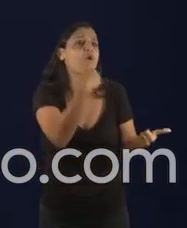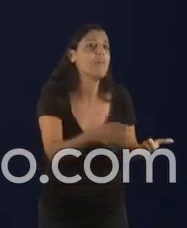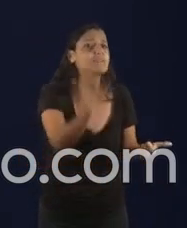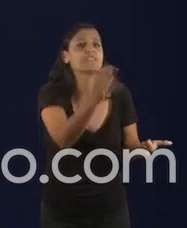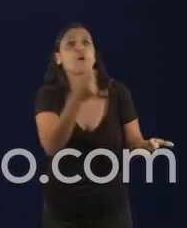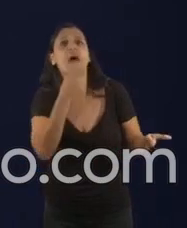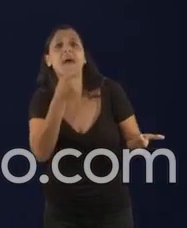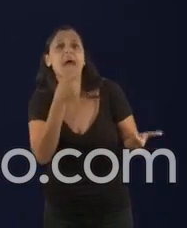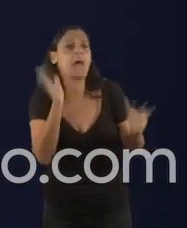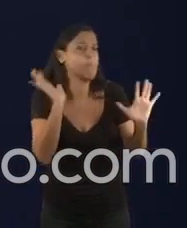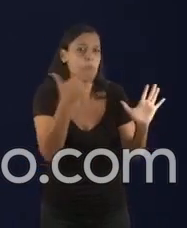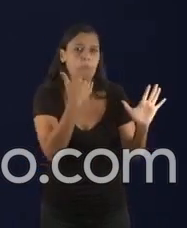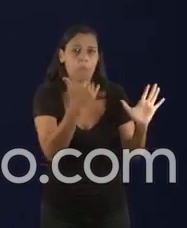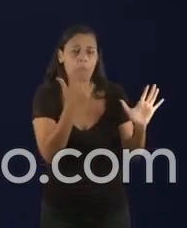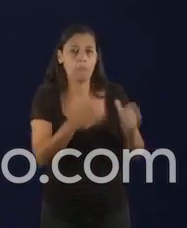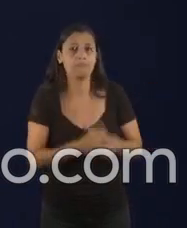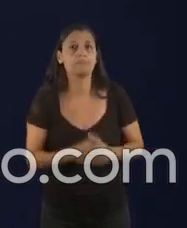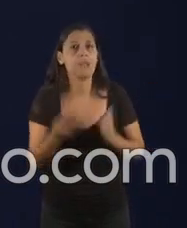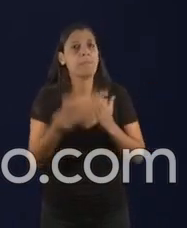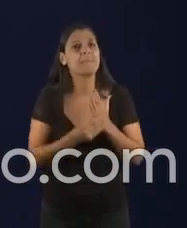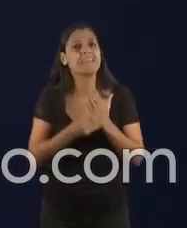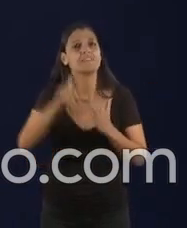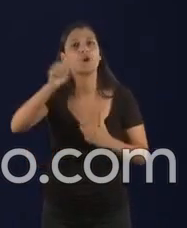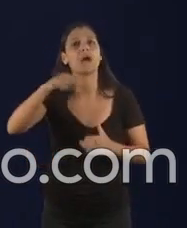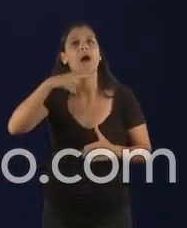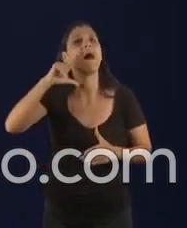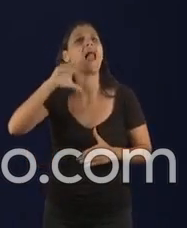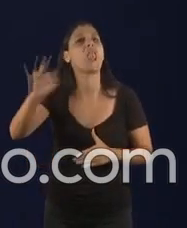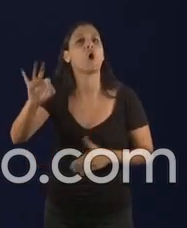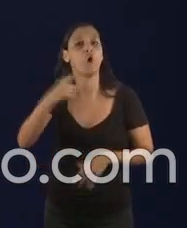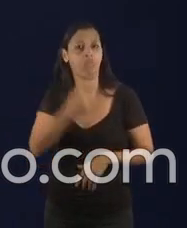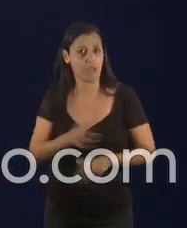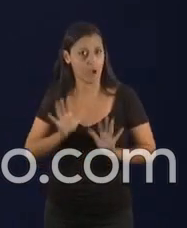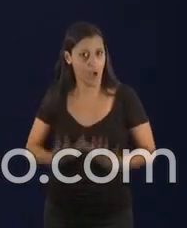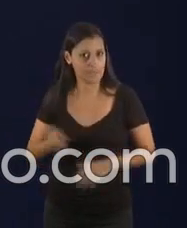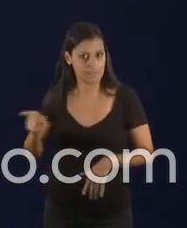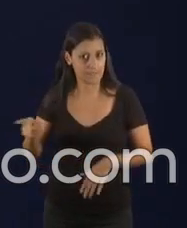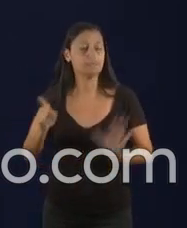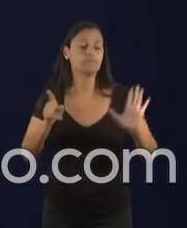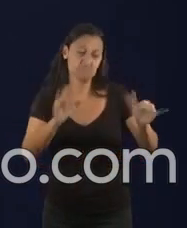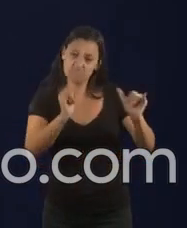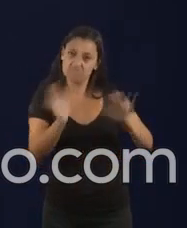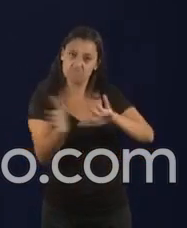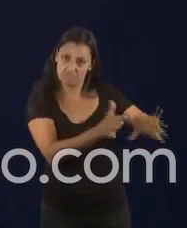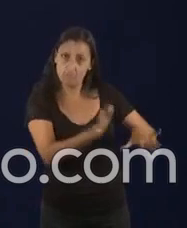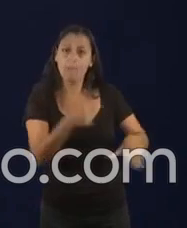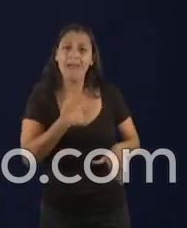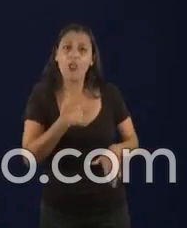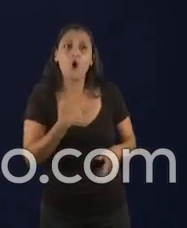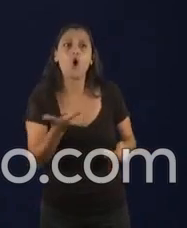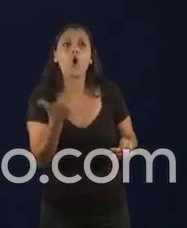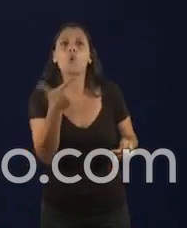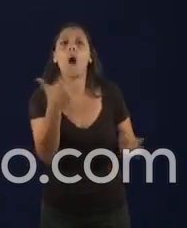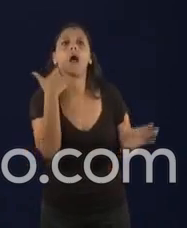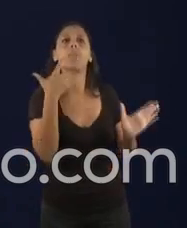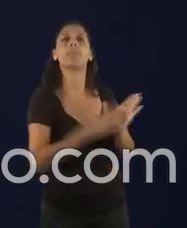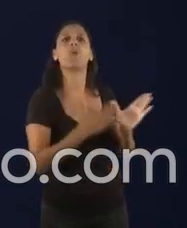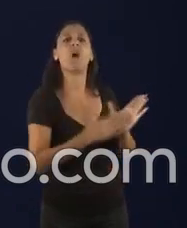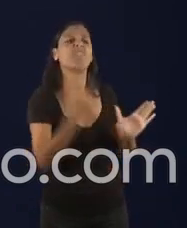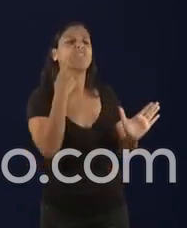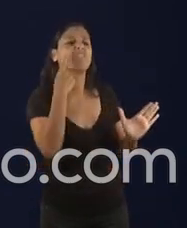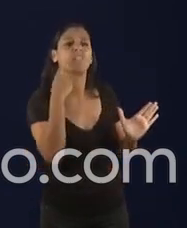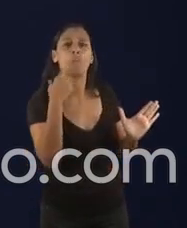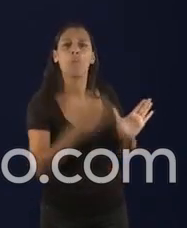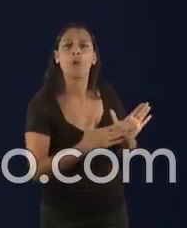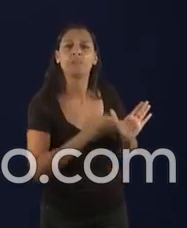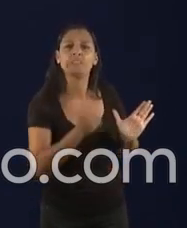ejemplo concreto que diste el ministro era cabalo Y sí sí pero a lo que me refería es que no tengo manera de verificarlo en este momento